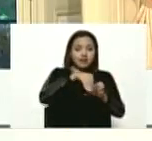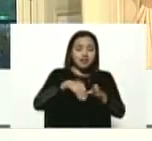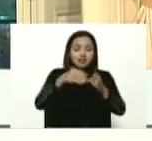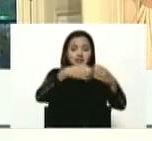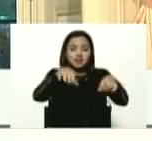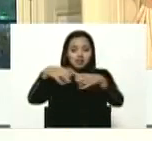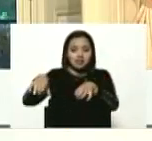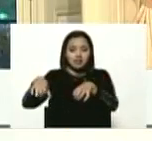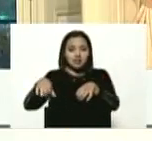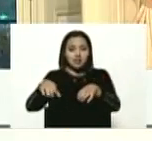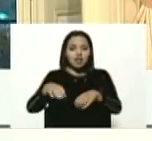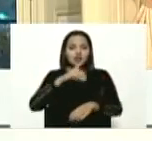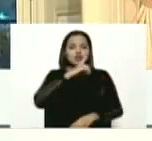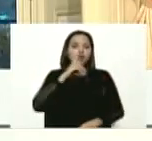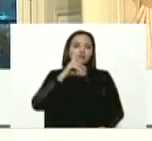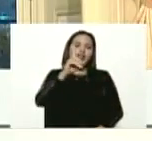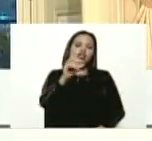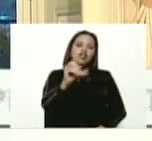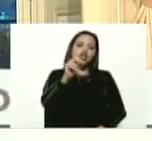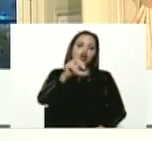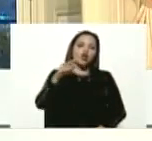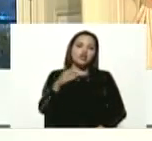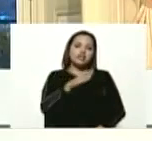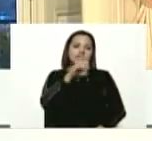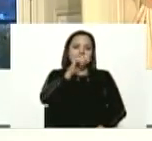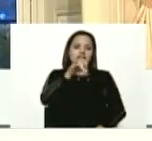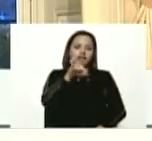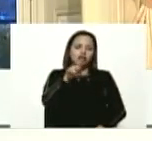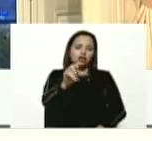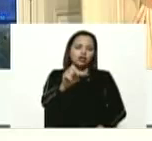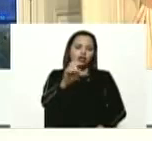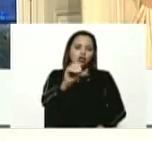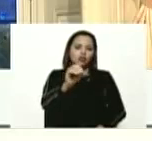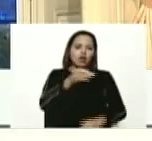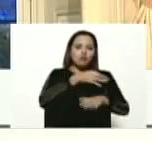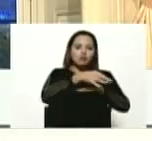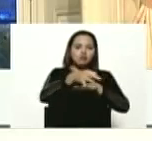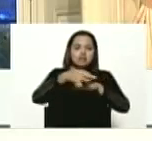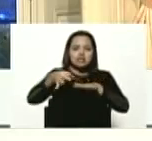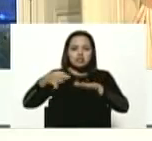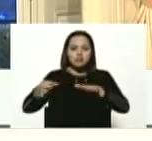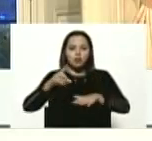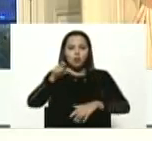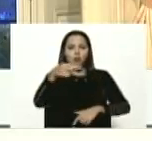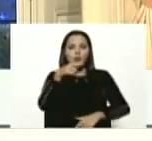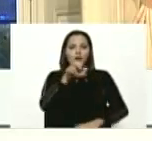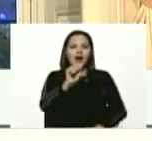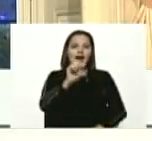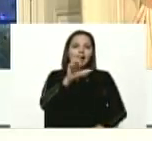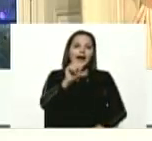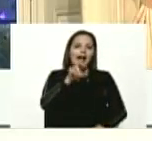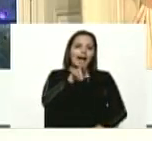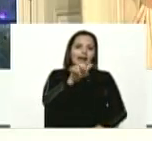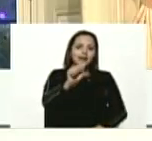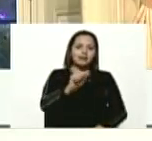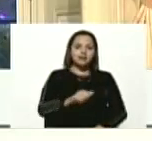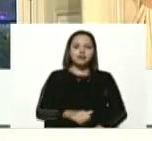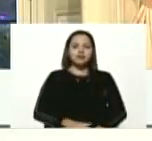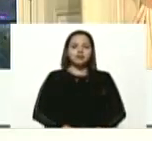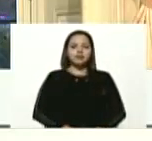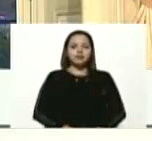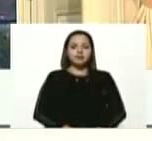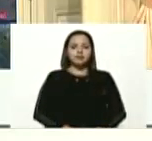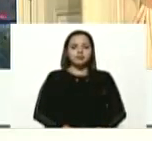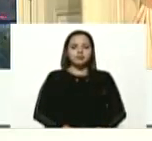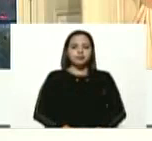creciendo. Allá en el municipio Guacara, sector Maracaibo, se llama sector Maracaibo, pero queda